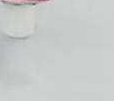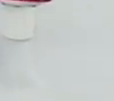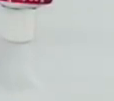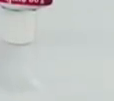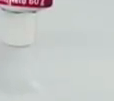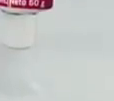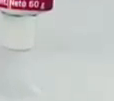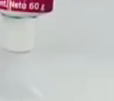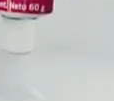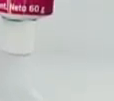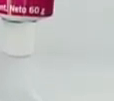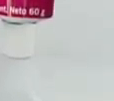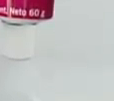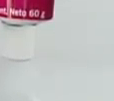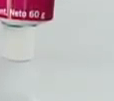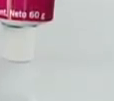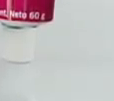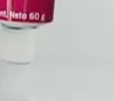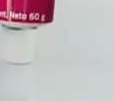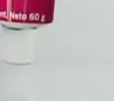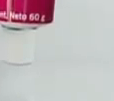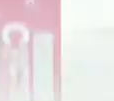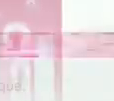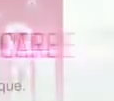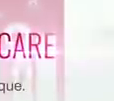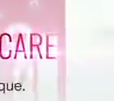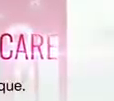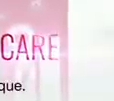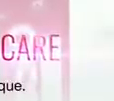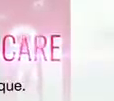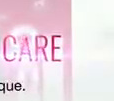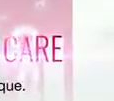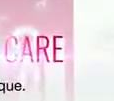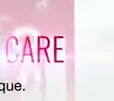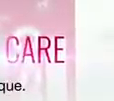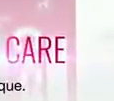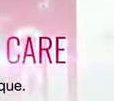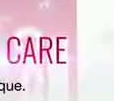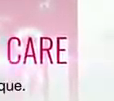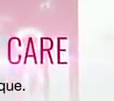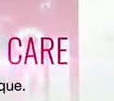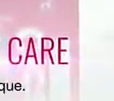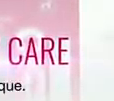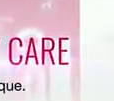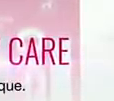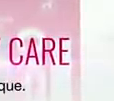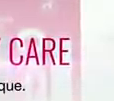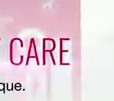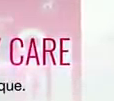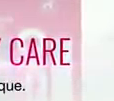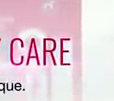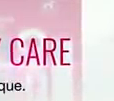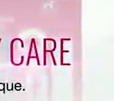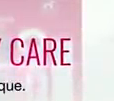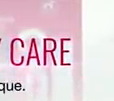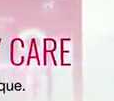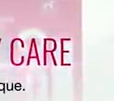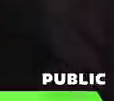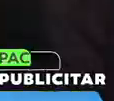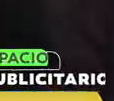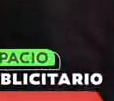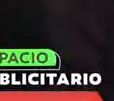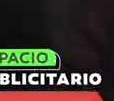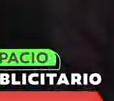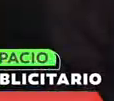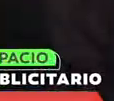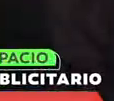para los signos de la edad más visibles. También para tu rutina diaria, Cicatricure Contorno de Ojos y Cicatricure Beauty Care.